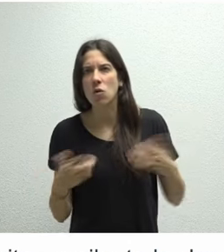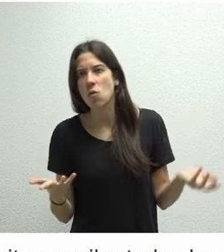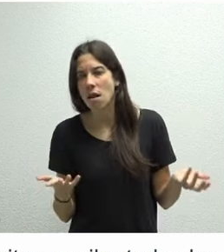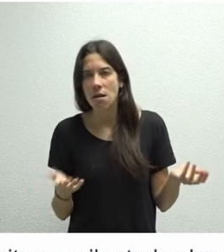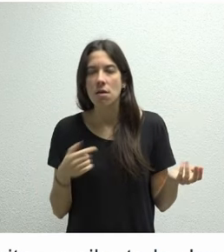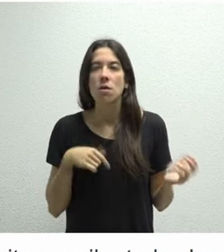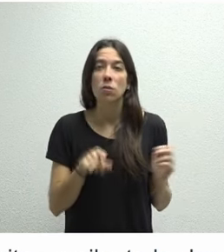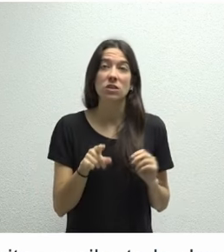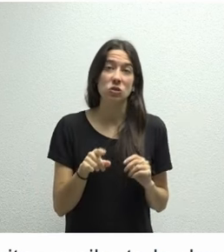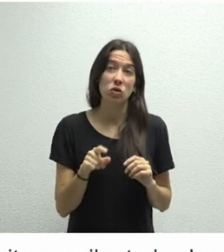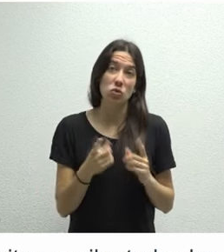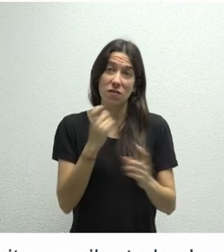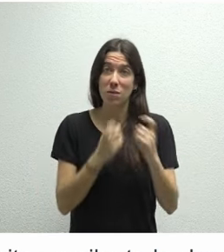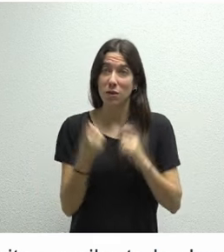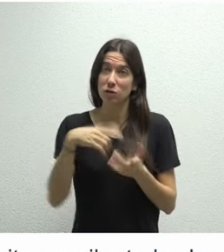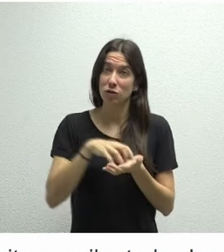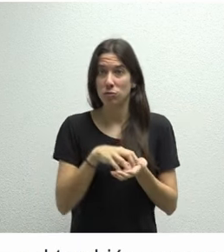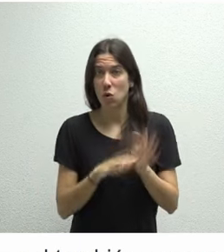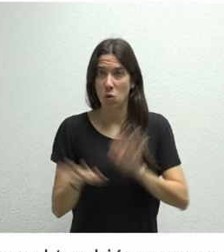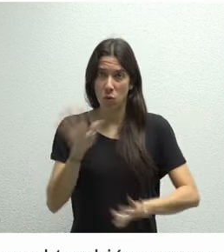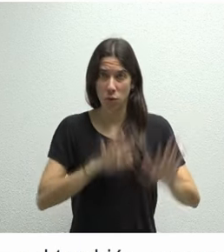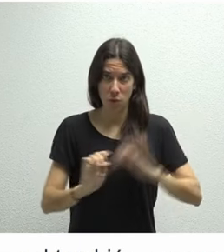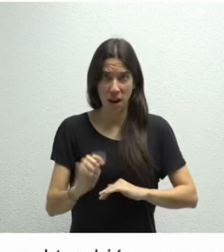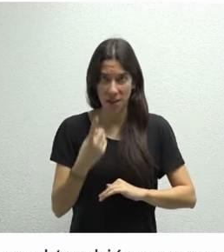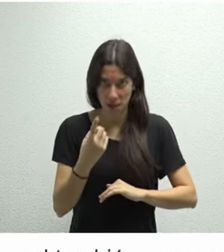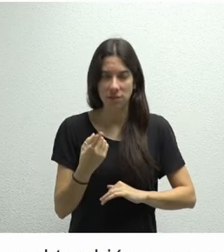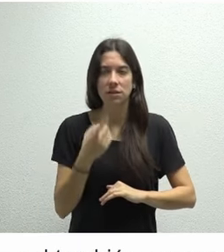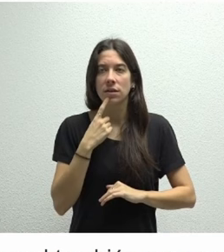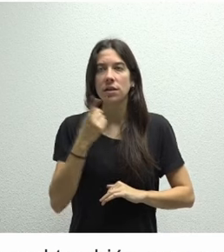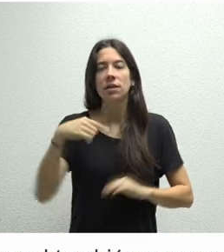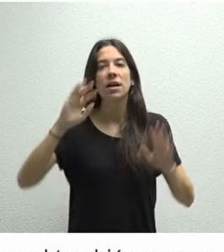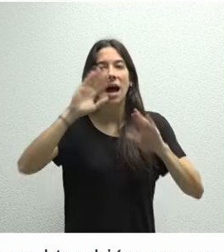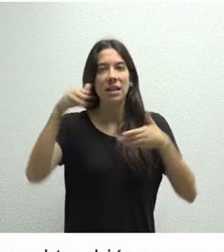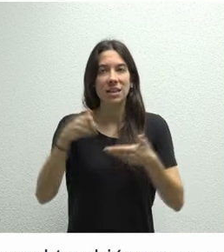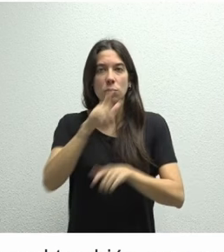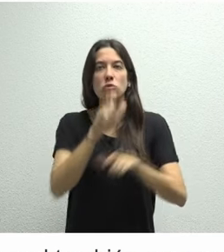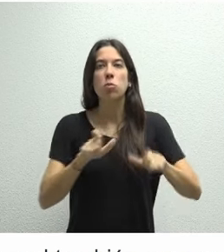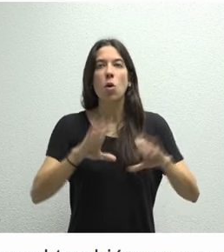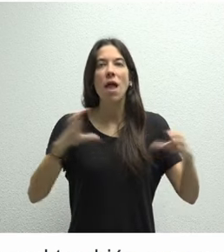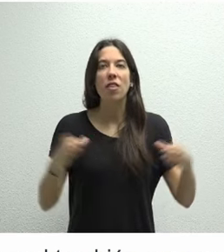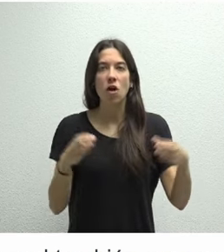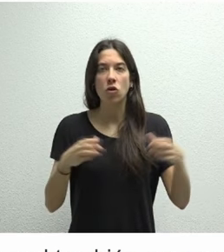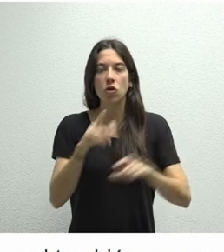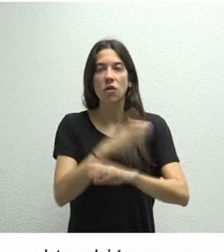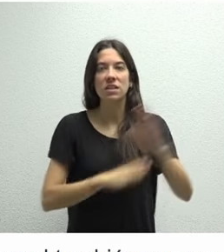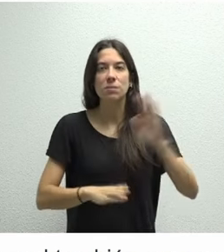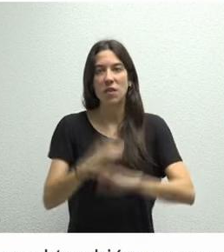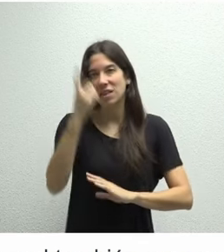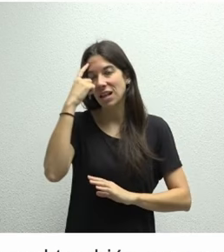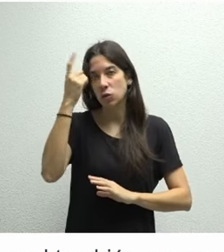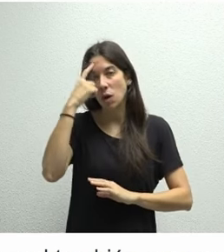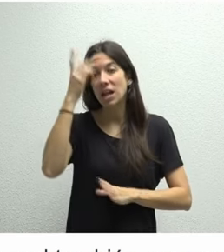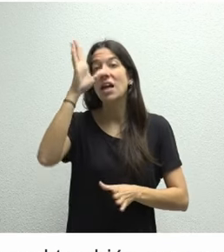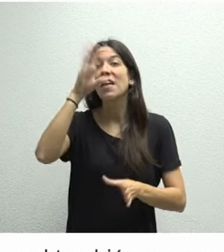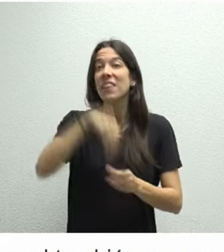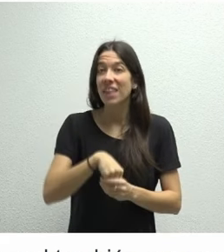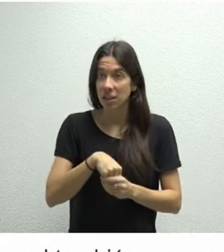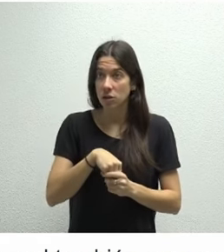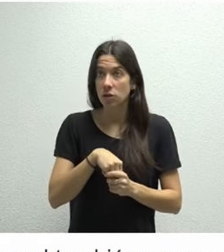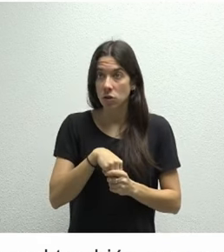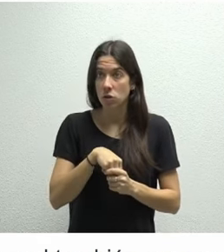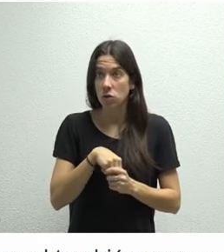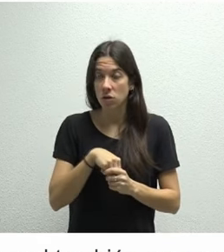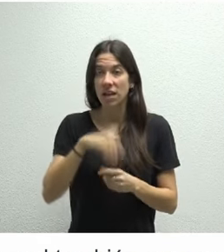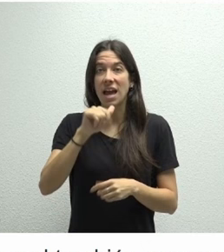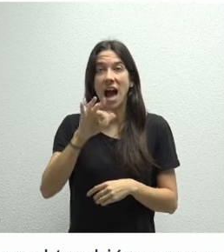distorsión nos genera no nosotros atendemos a una población a una población con discapacidad intelectual que está dentro que es atendida por